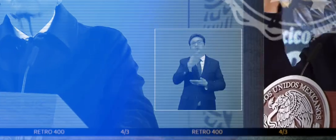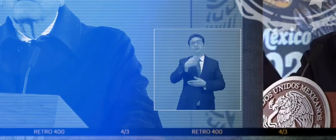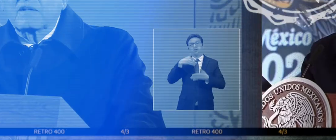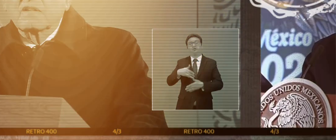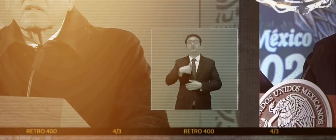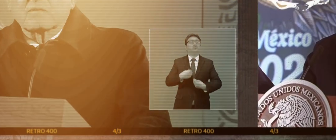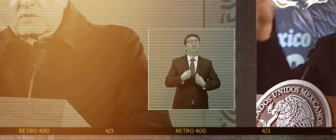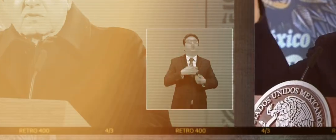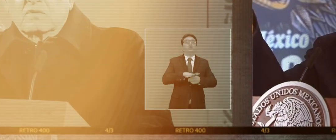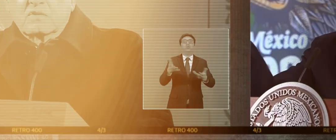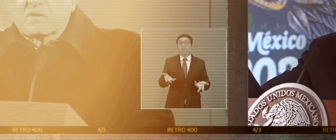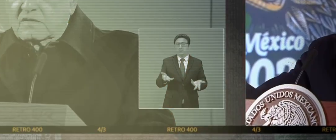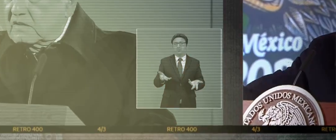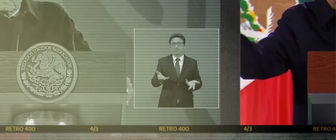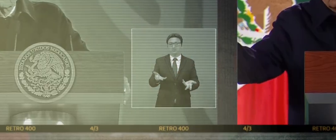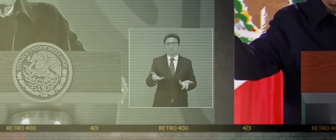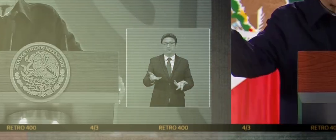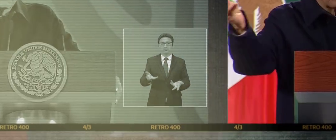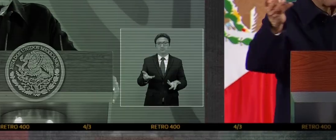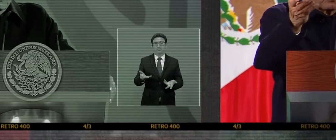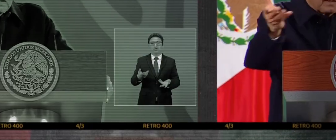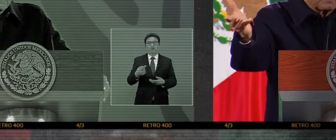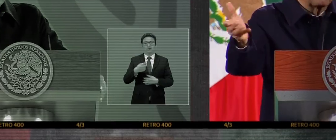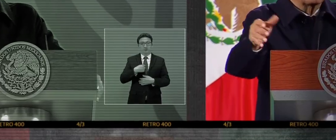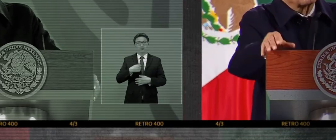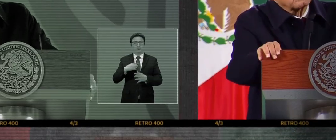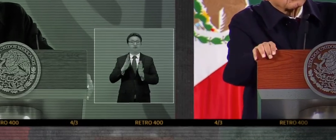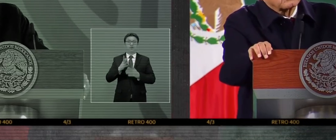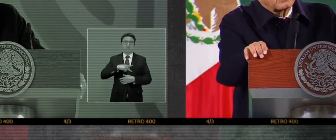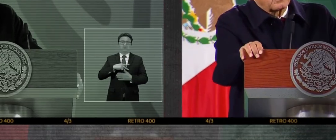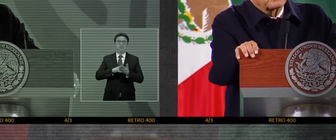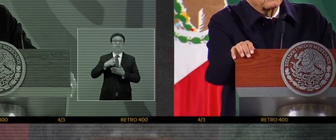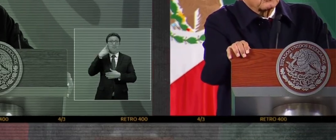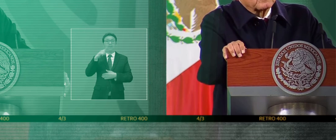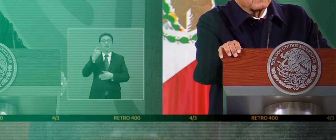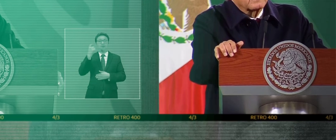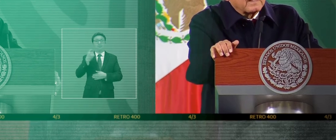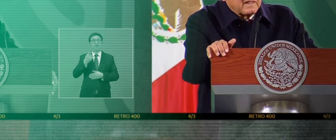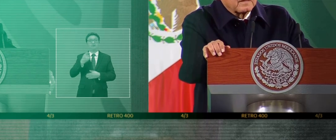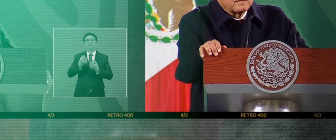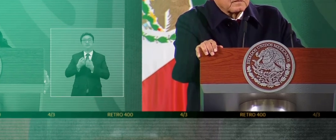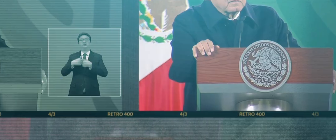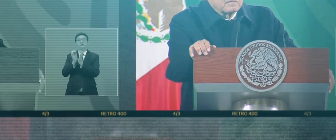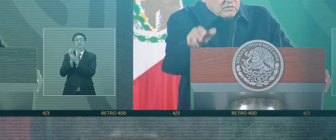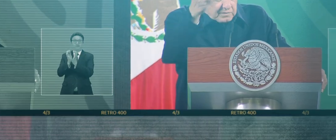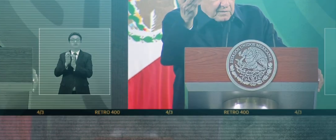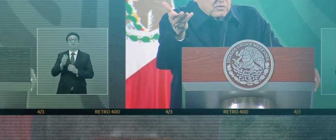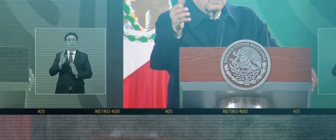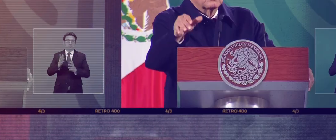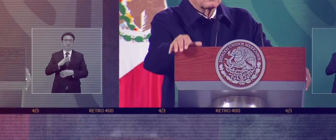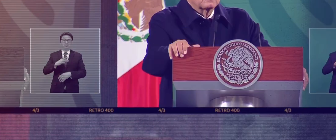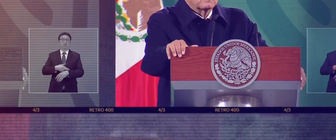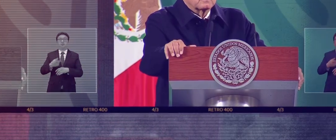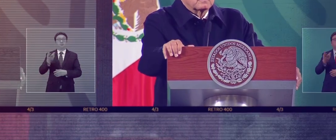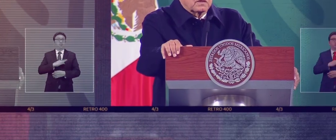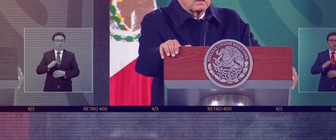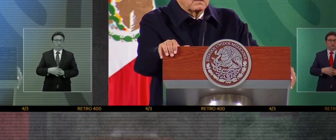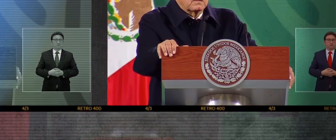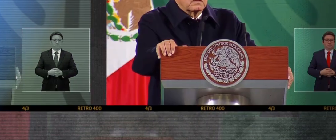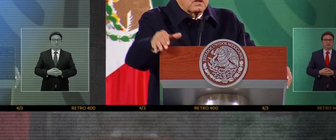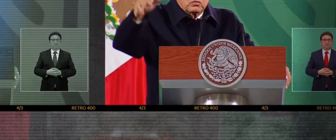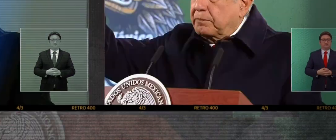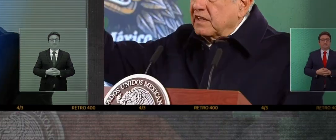¿Y de qué voy a vivir? Bueno, ya tengo, voy a tener mi derecho a mi pensión en el ISSSTE. Ya de una vez también lo digo,